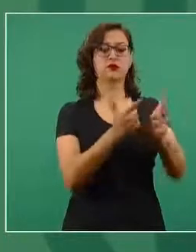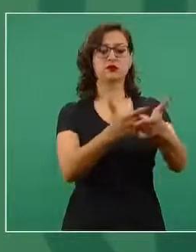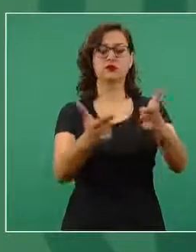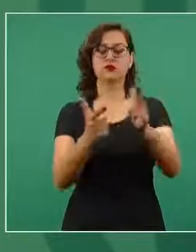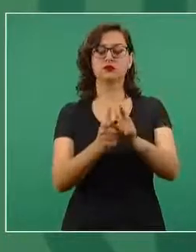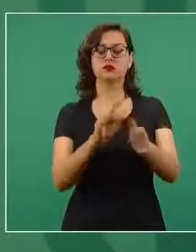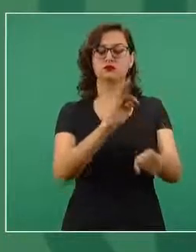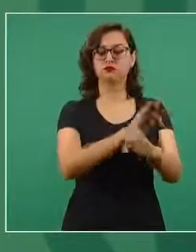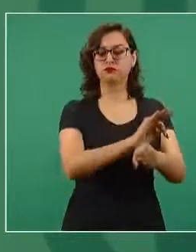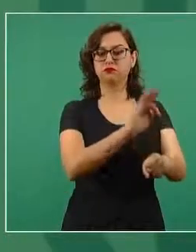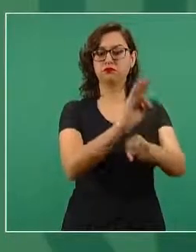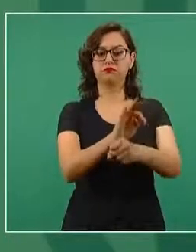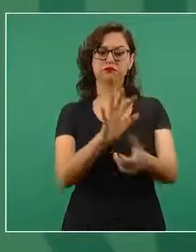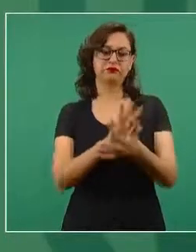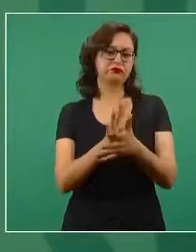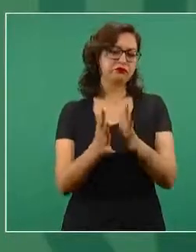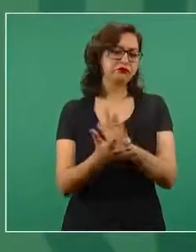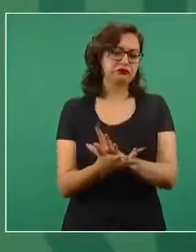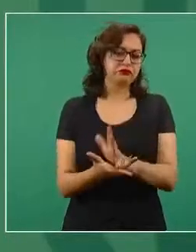creados.